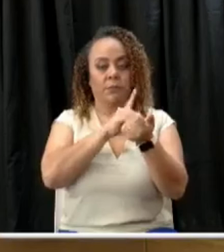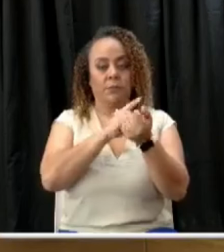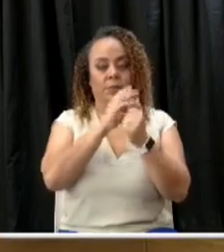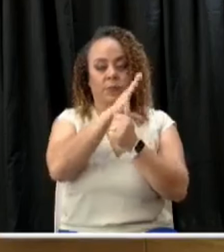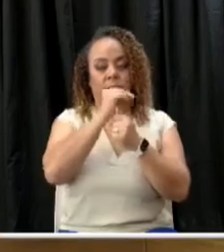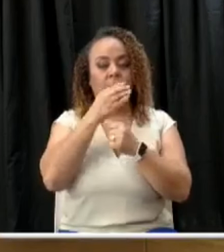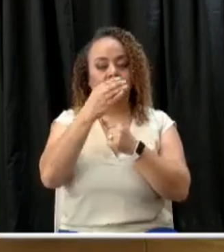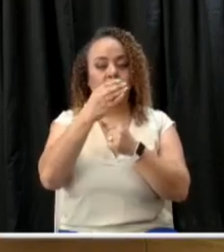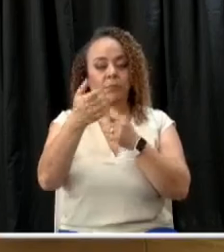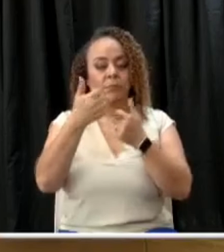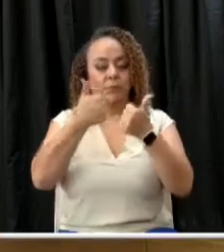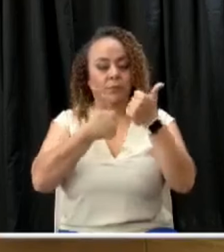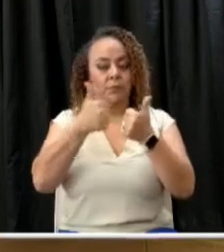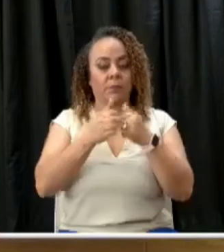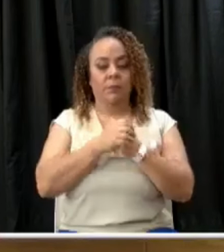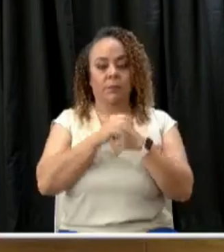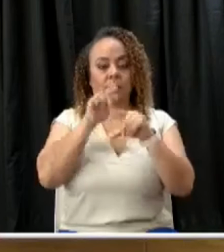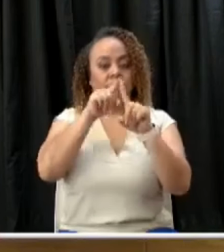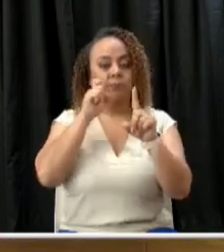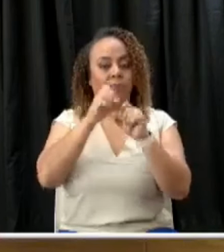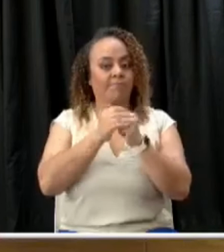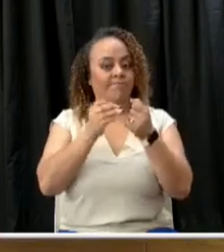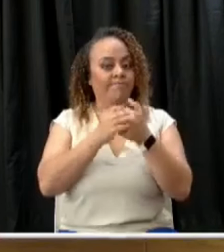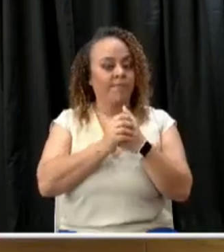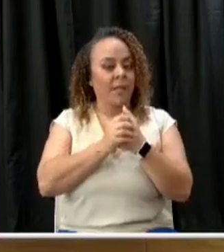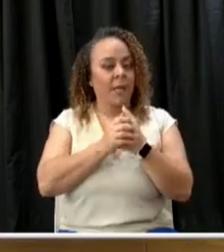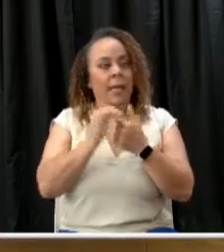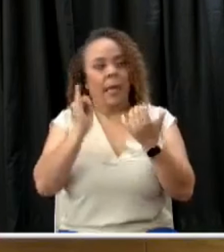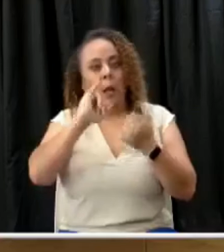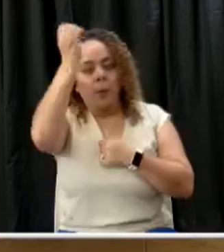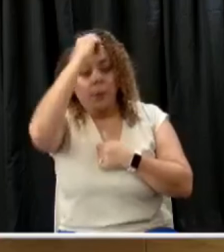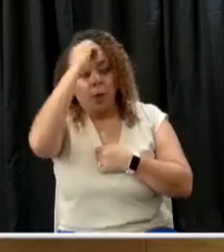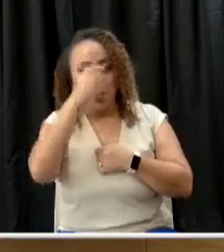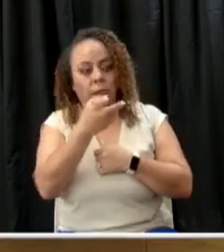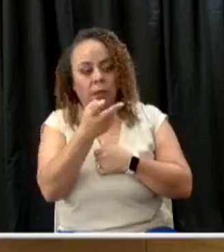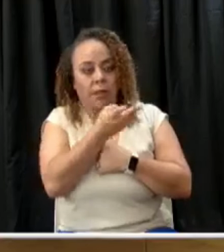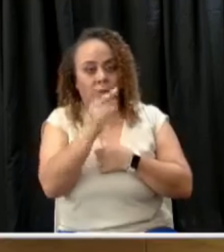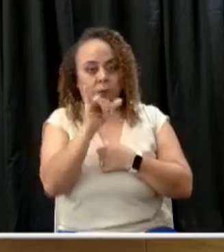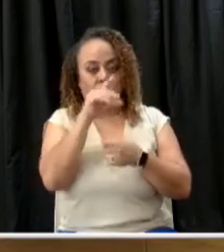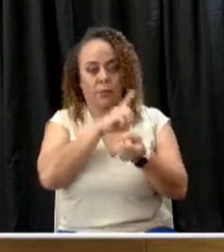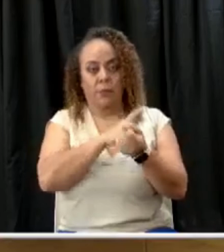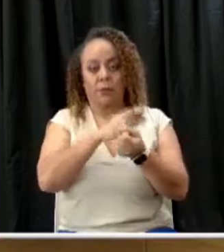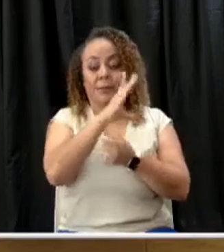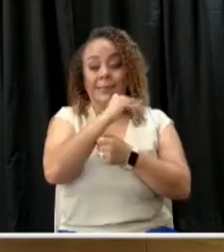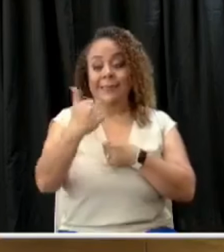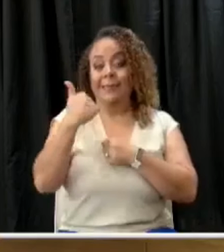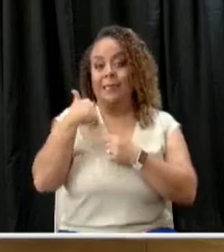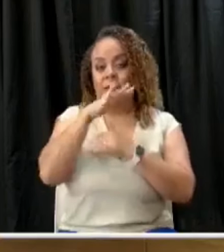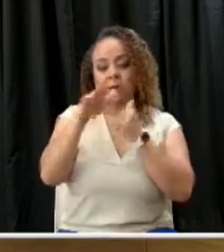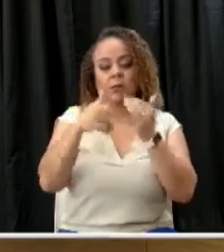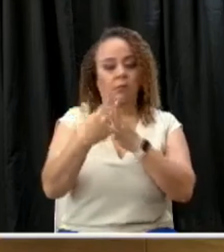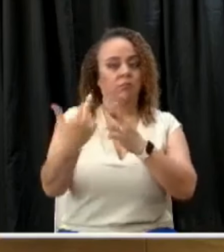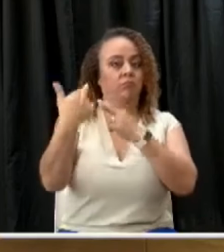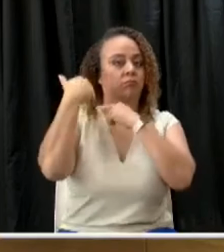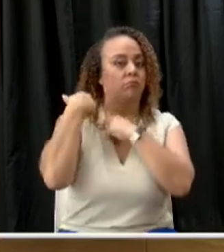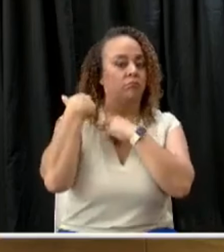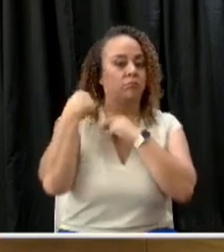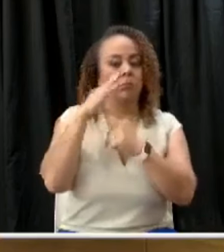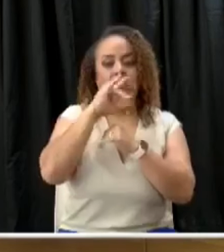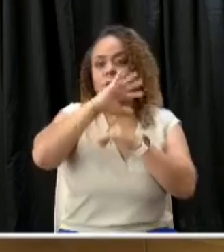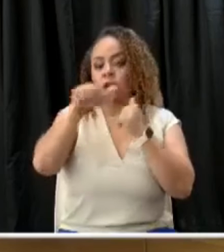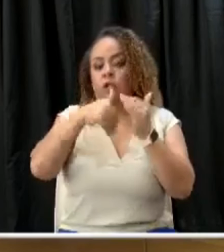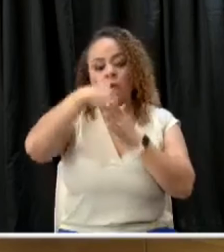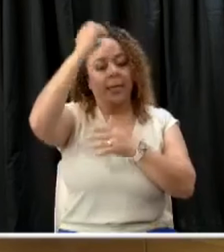son las recomendaciones desde la posición de ellos como médicos y que tienen toda la responsabilidad y todo